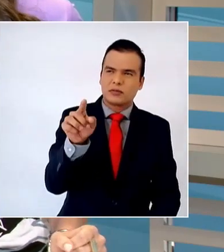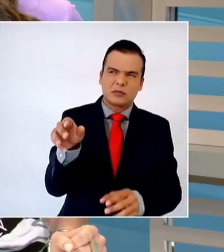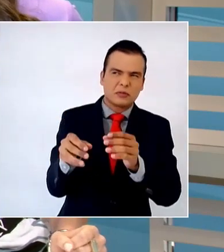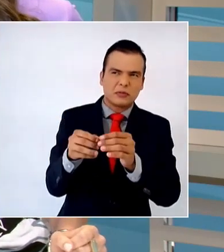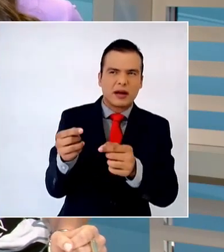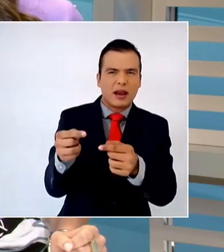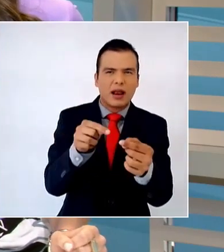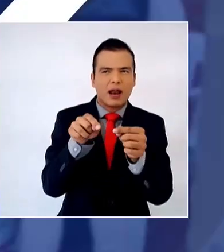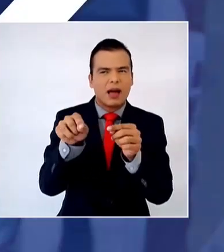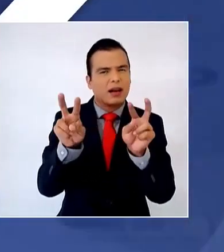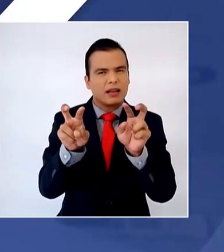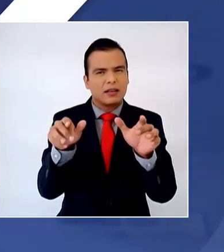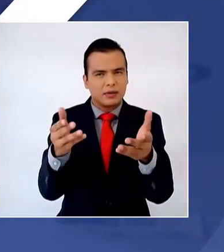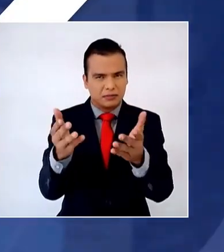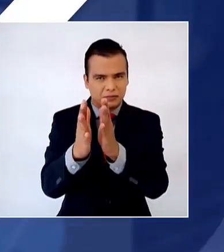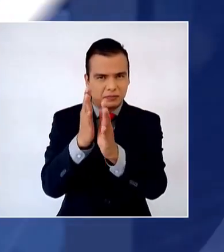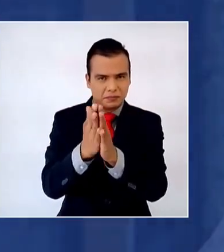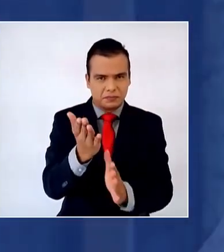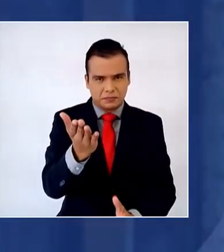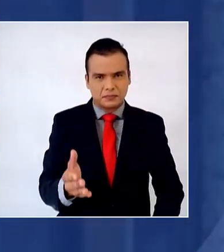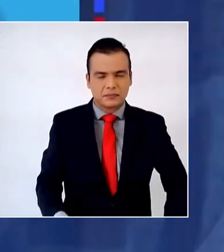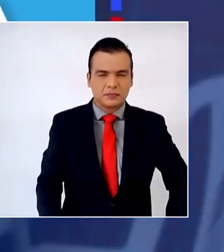Adelante.